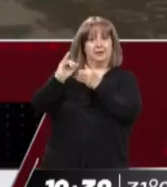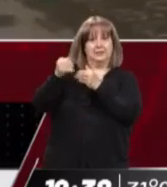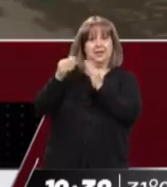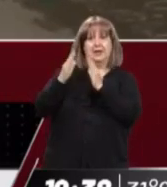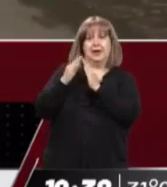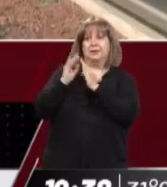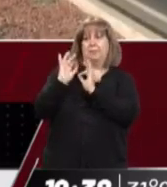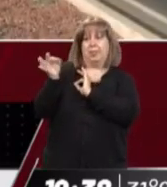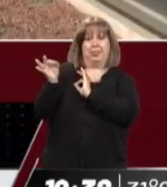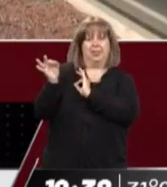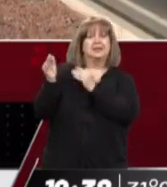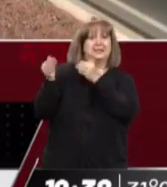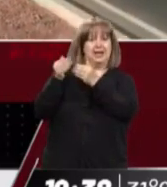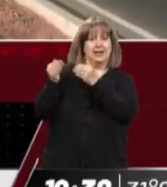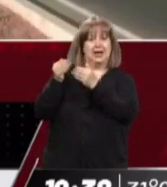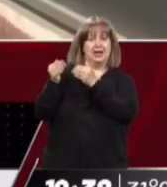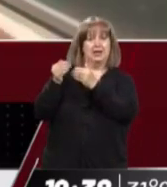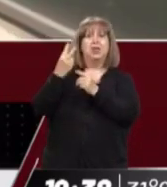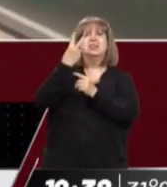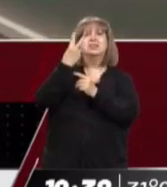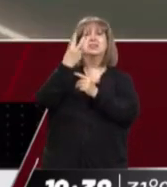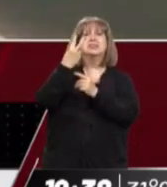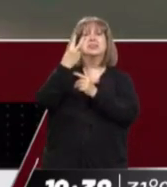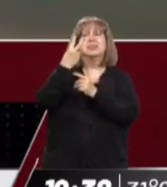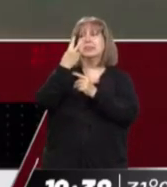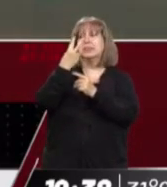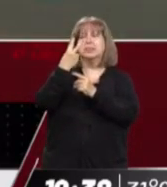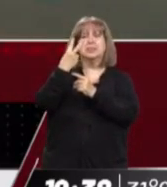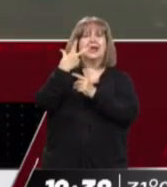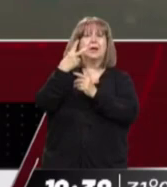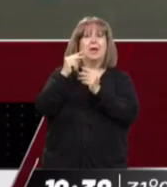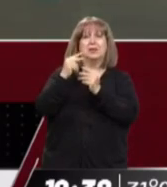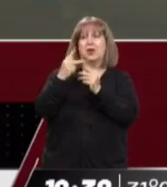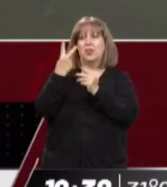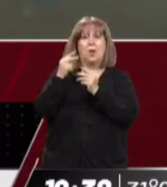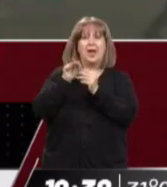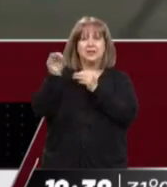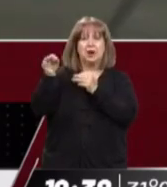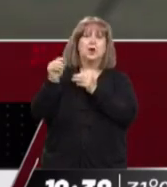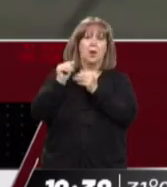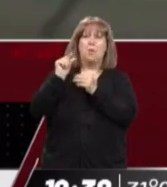casas sí efectivamente están muy cerca a dos metros más o menos un poco más pero